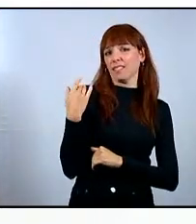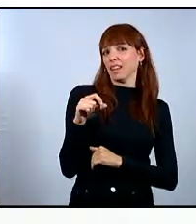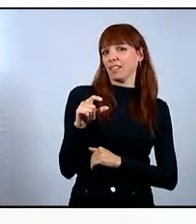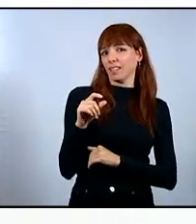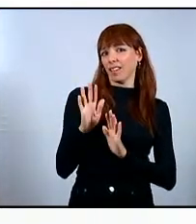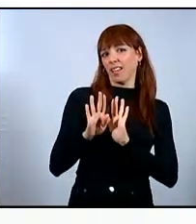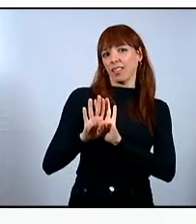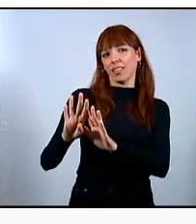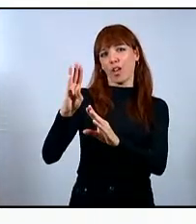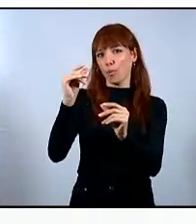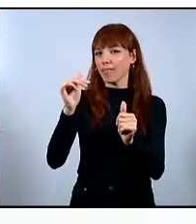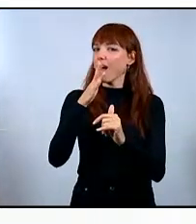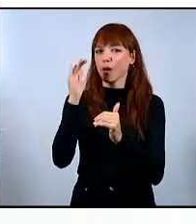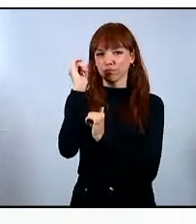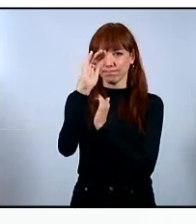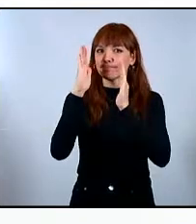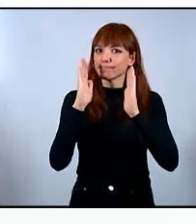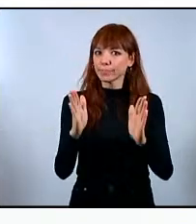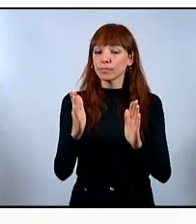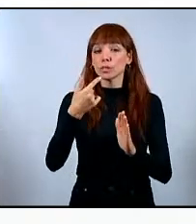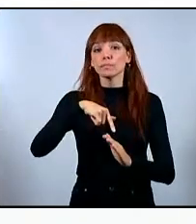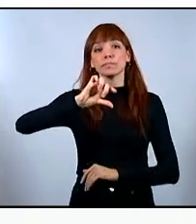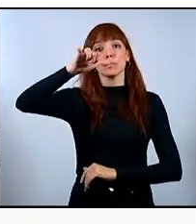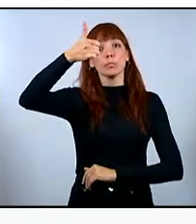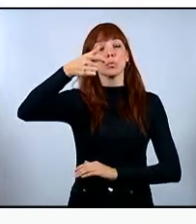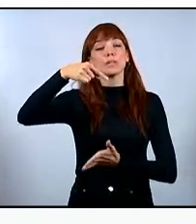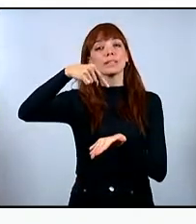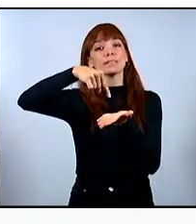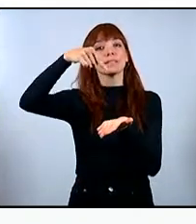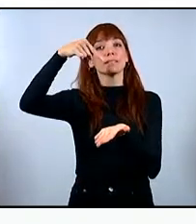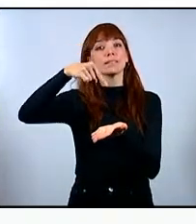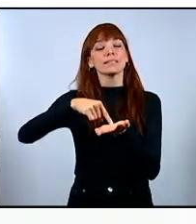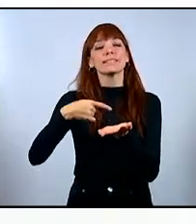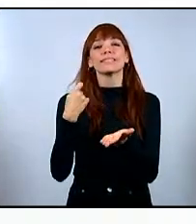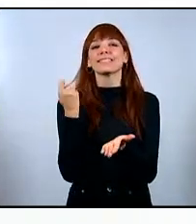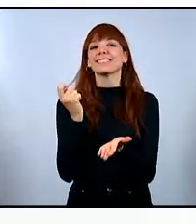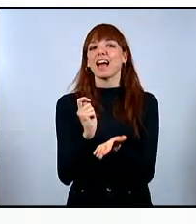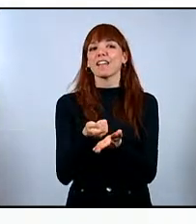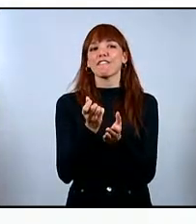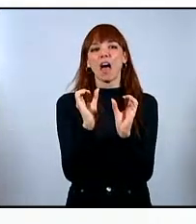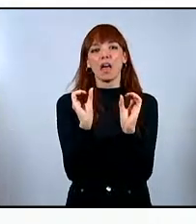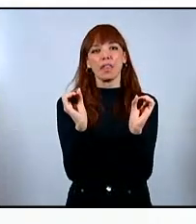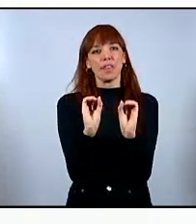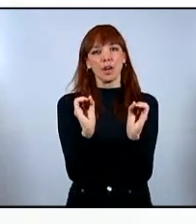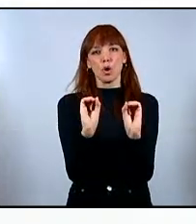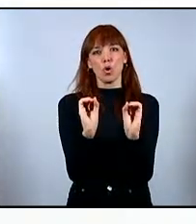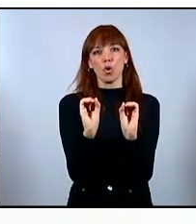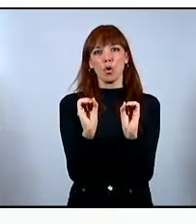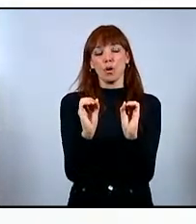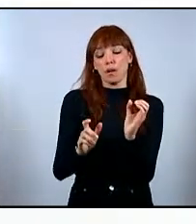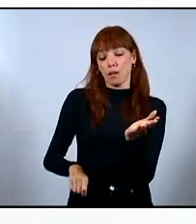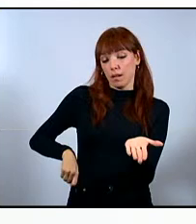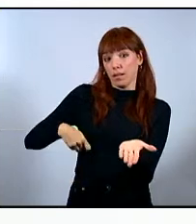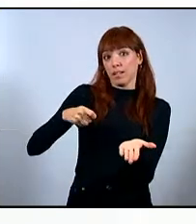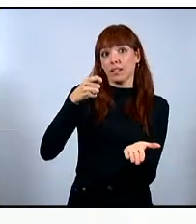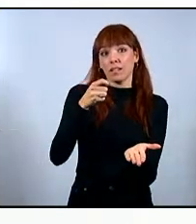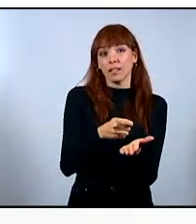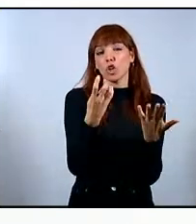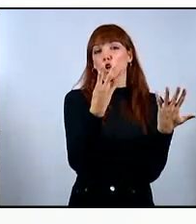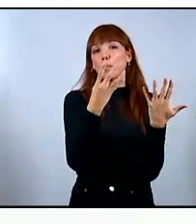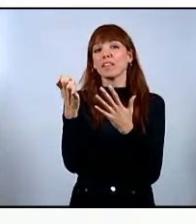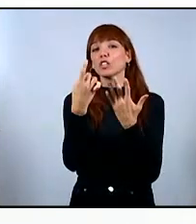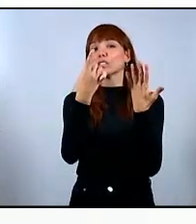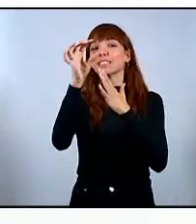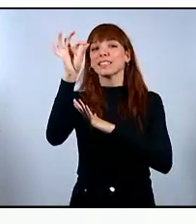aprobado la primera tarifa cero en nuestra región. Esto supone una inversión de 960 euros por